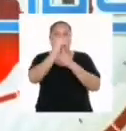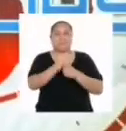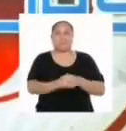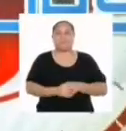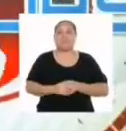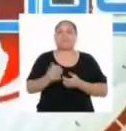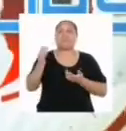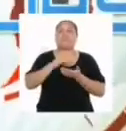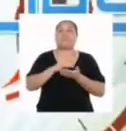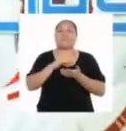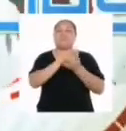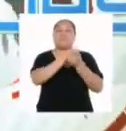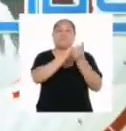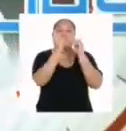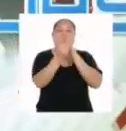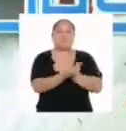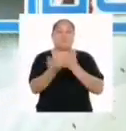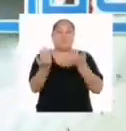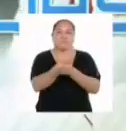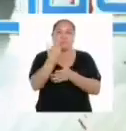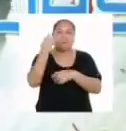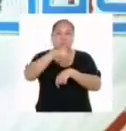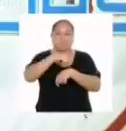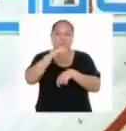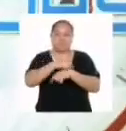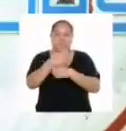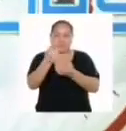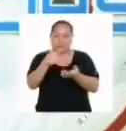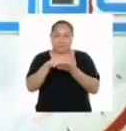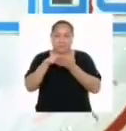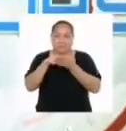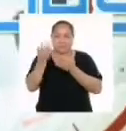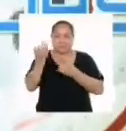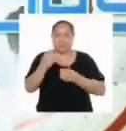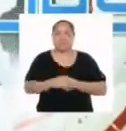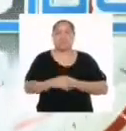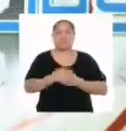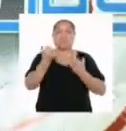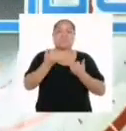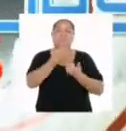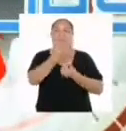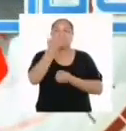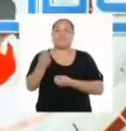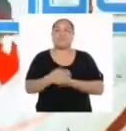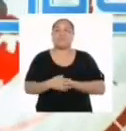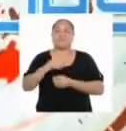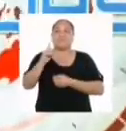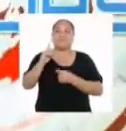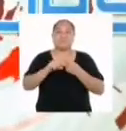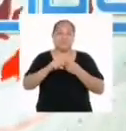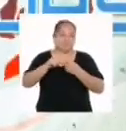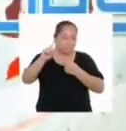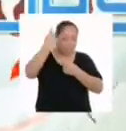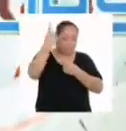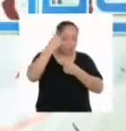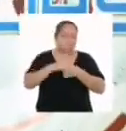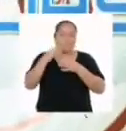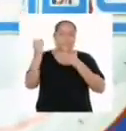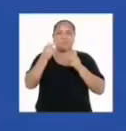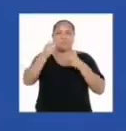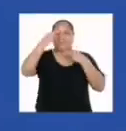¿no? Renovarnos como los nuevos tiempos exigen. Ahora sí, vayamos con nuestra primera Rappi